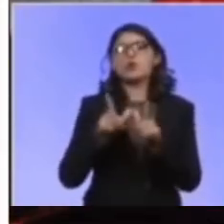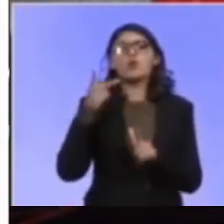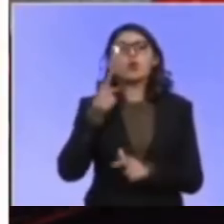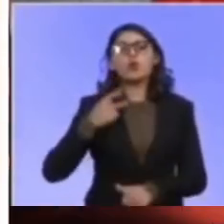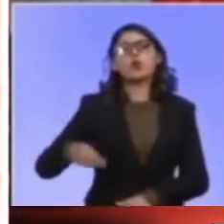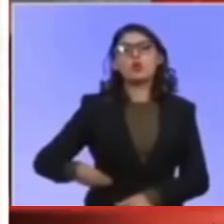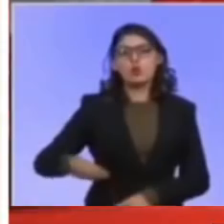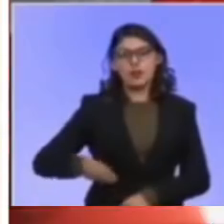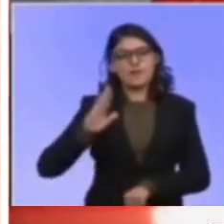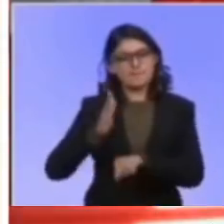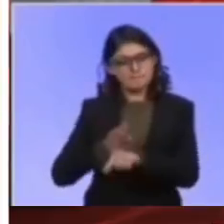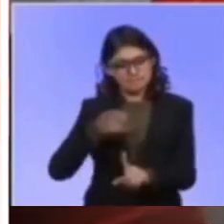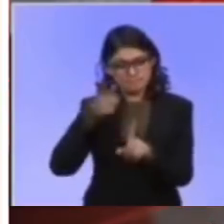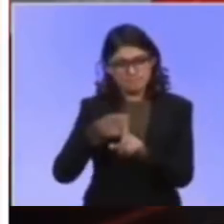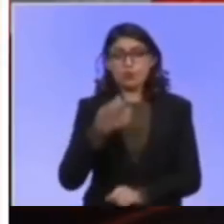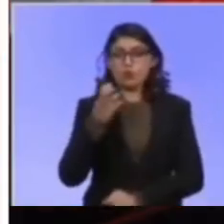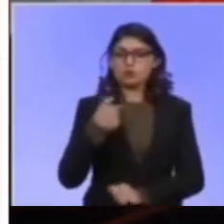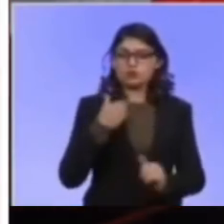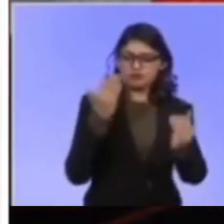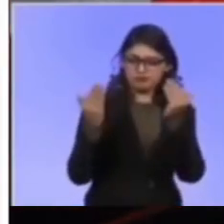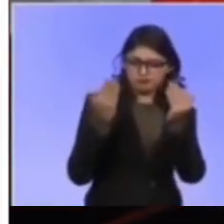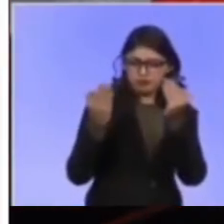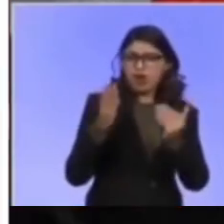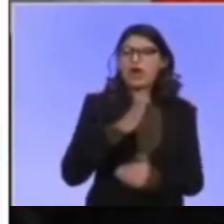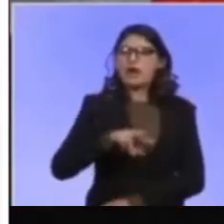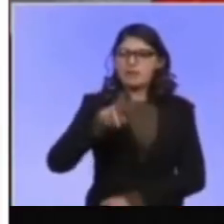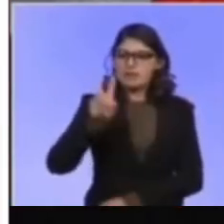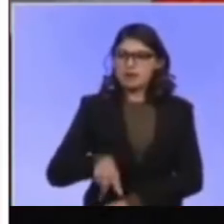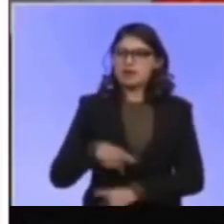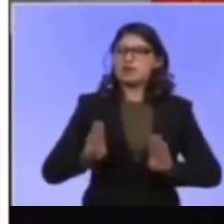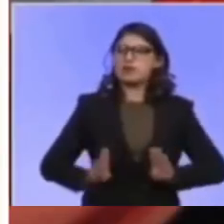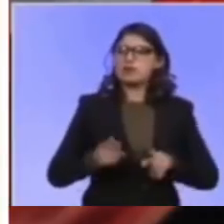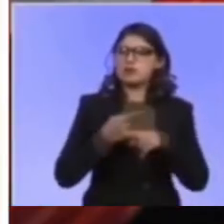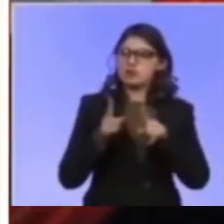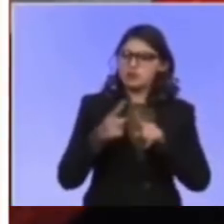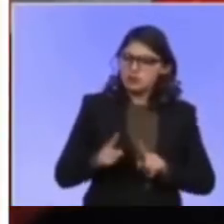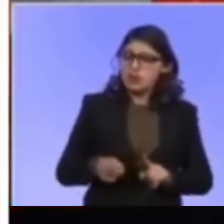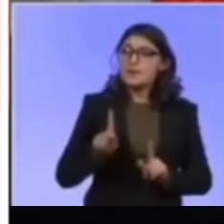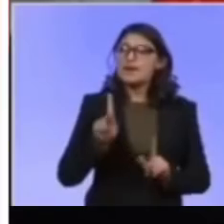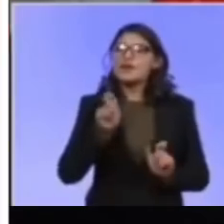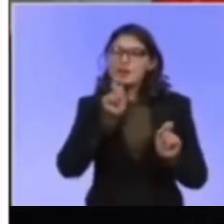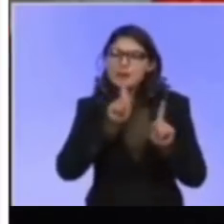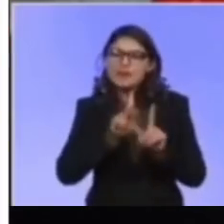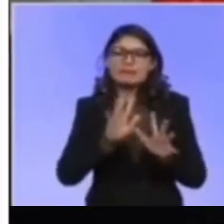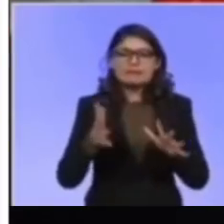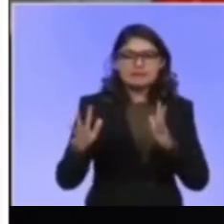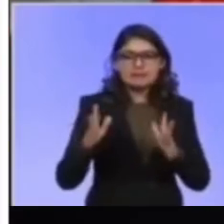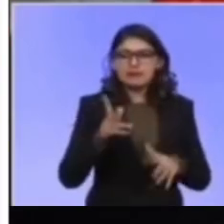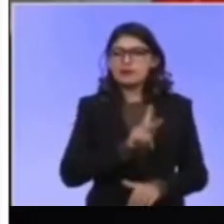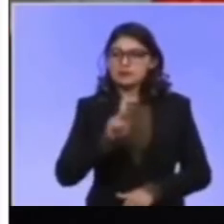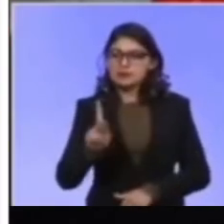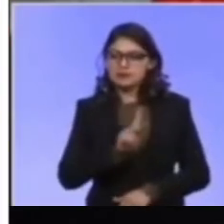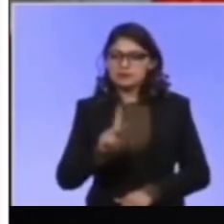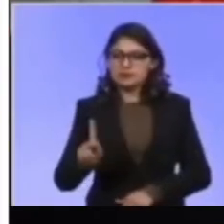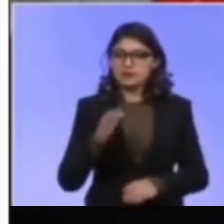no les notificaron de las faltas que según ellos estaban cometiendo amigos y